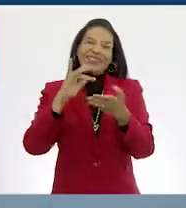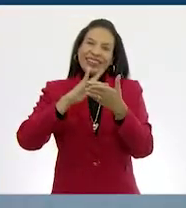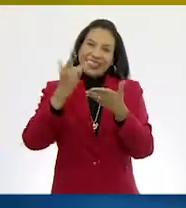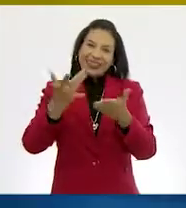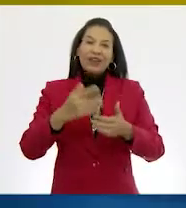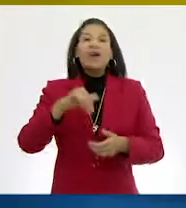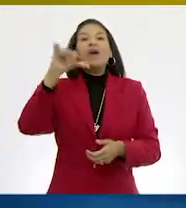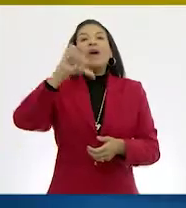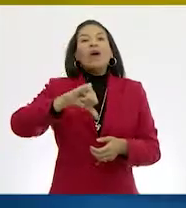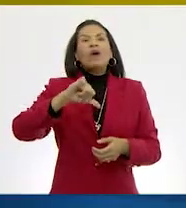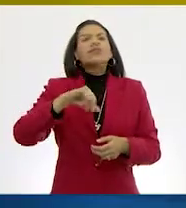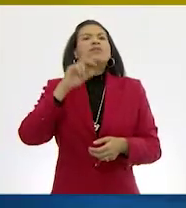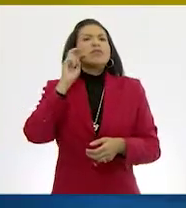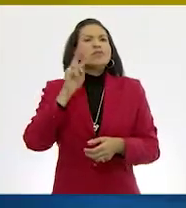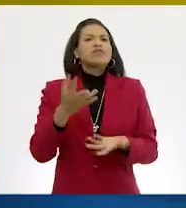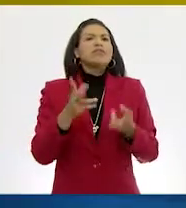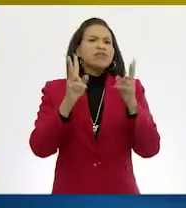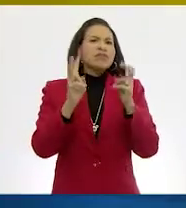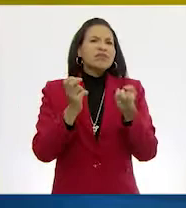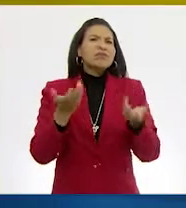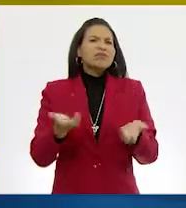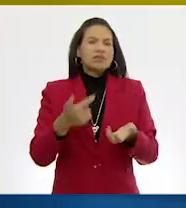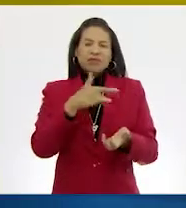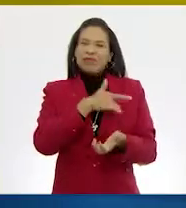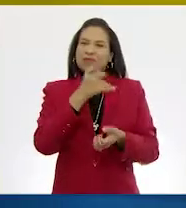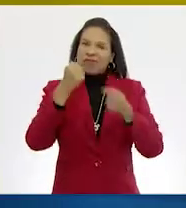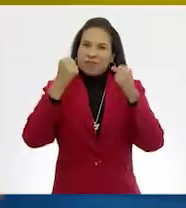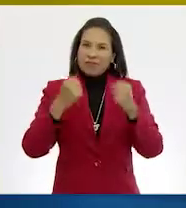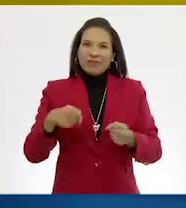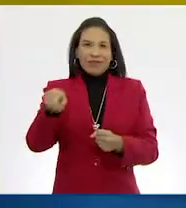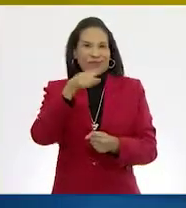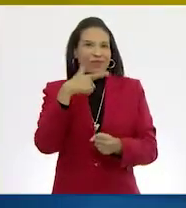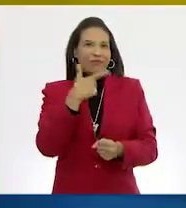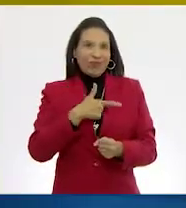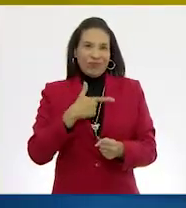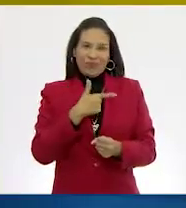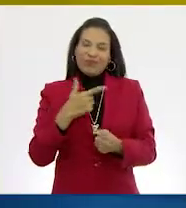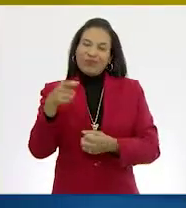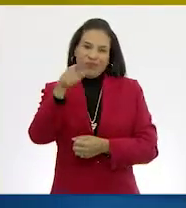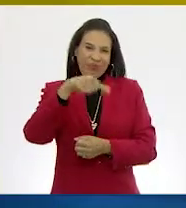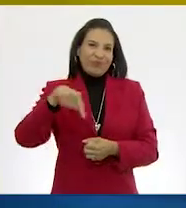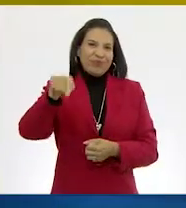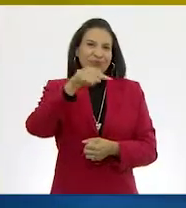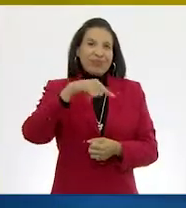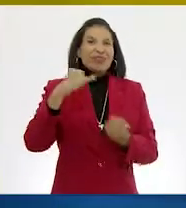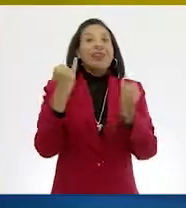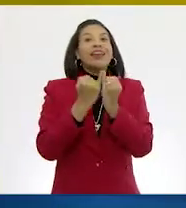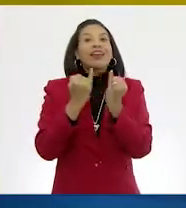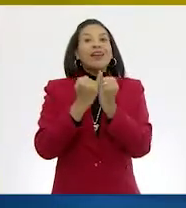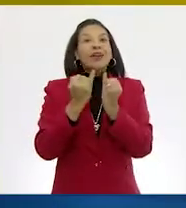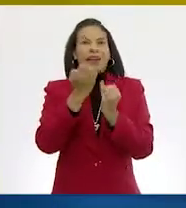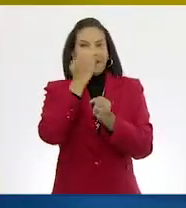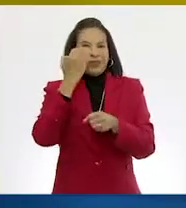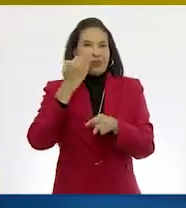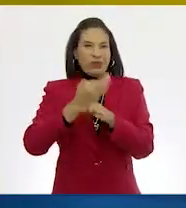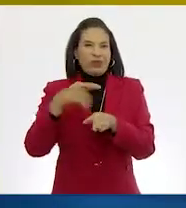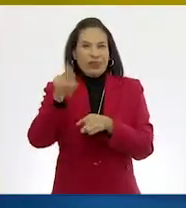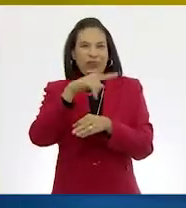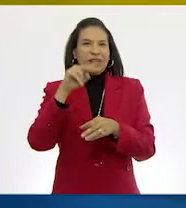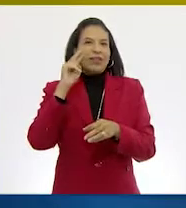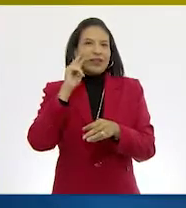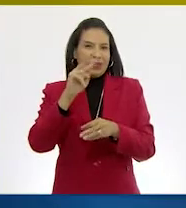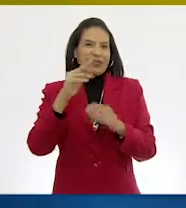hoy vamos a ver un tema que estoy segura les va a encantar a ustedes y también a los estudiantes que nos